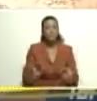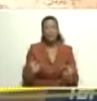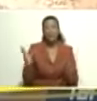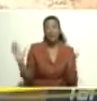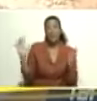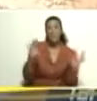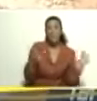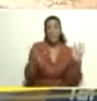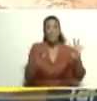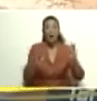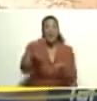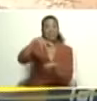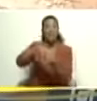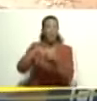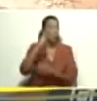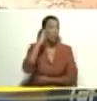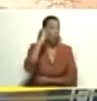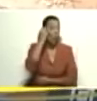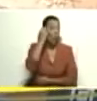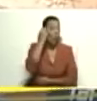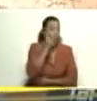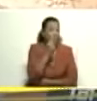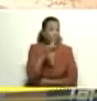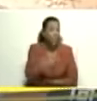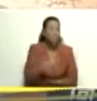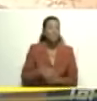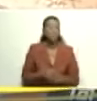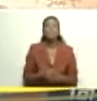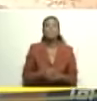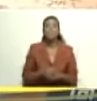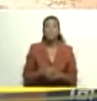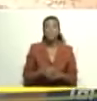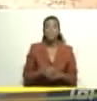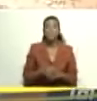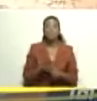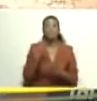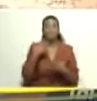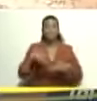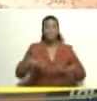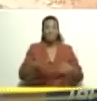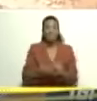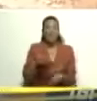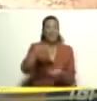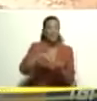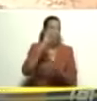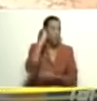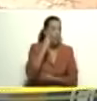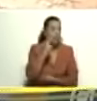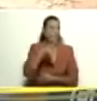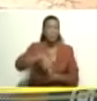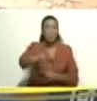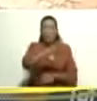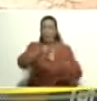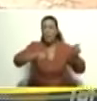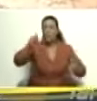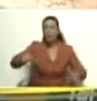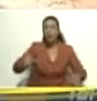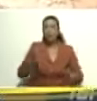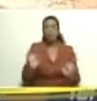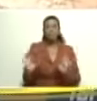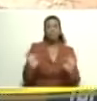alegría al grupo The Same People, la misma gente en